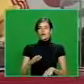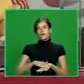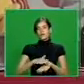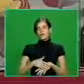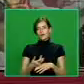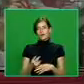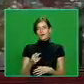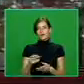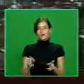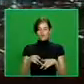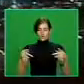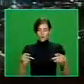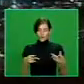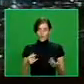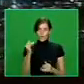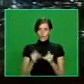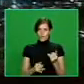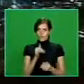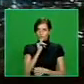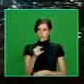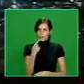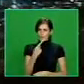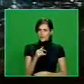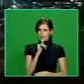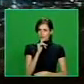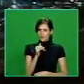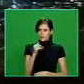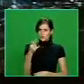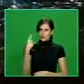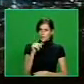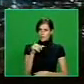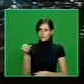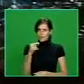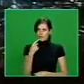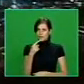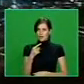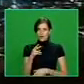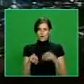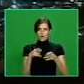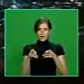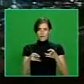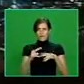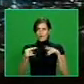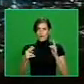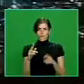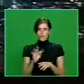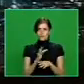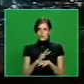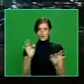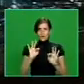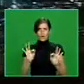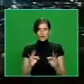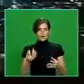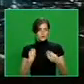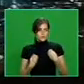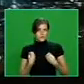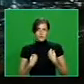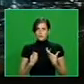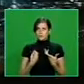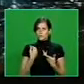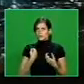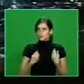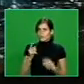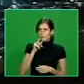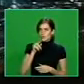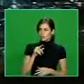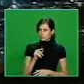diario últimas noticias sacó una noticia la semana pasada que el cabl tren no estaba funcionando y ahí me preocupó y yo pregunté